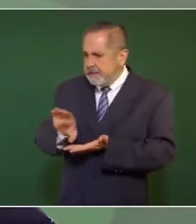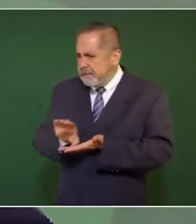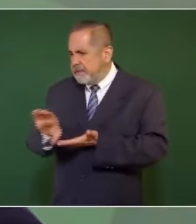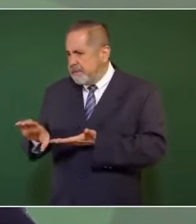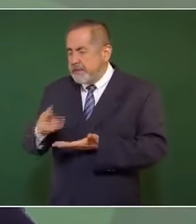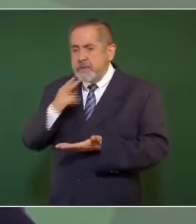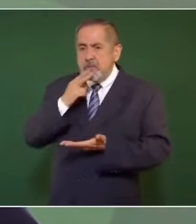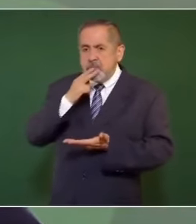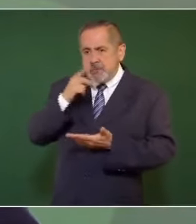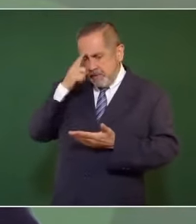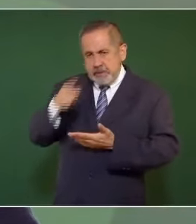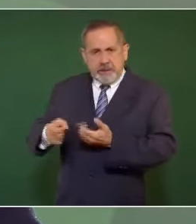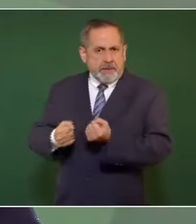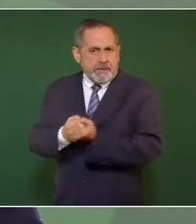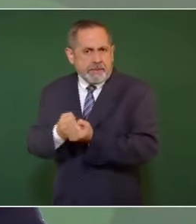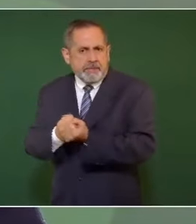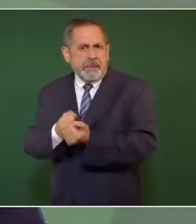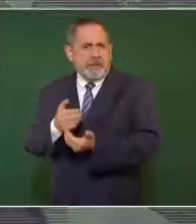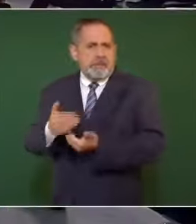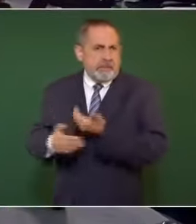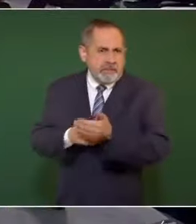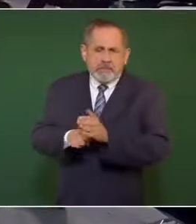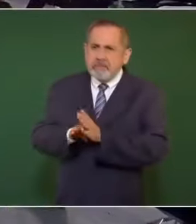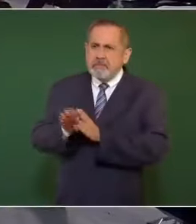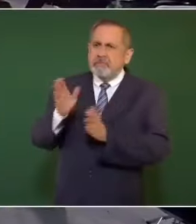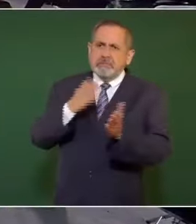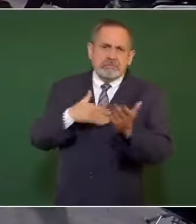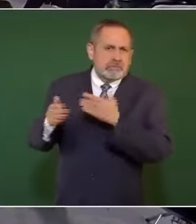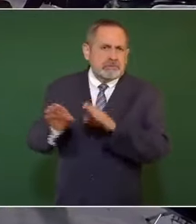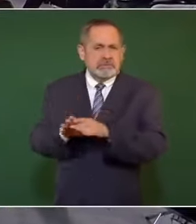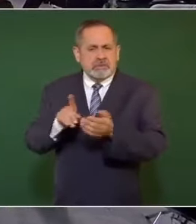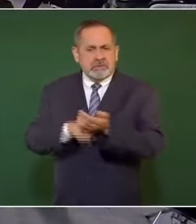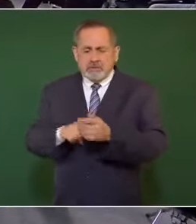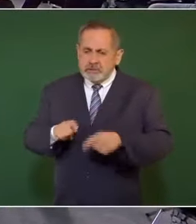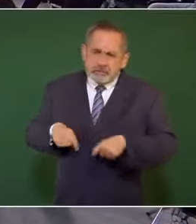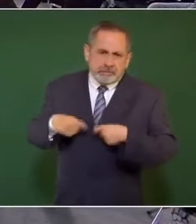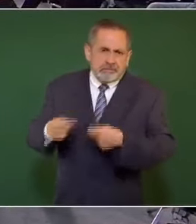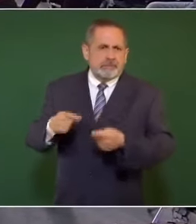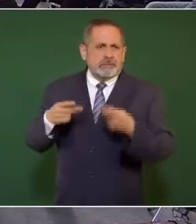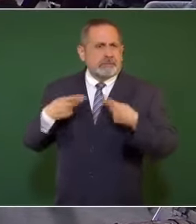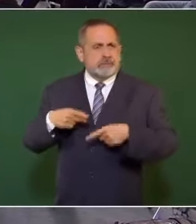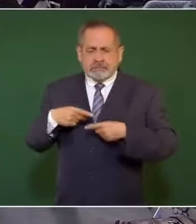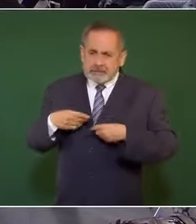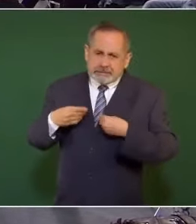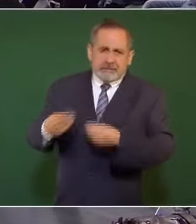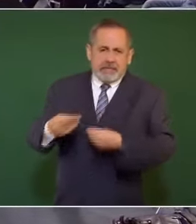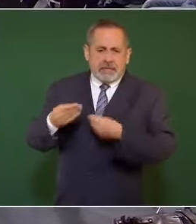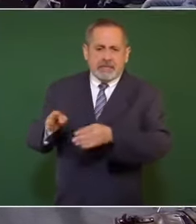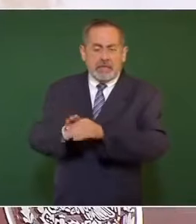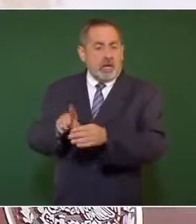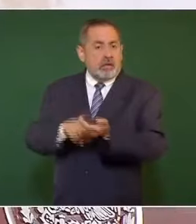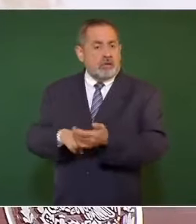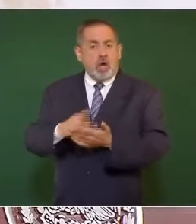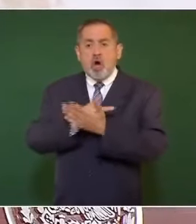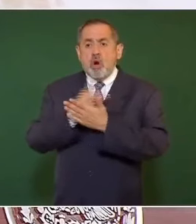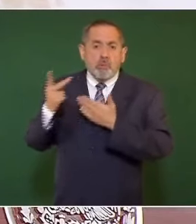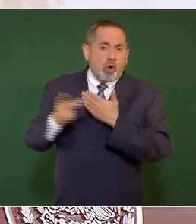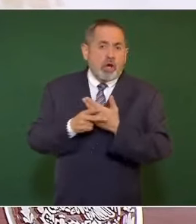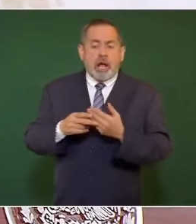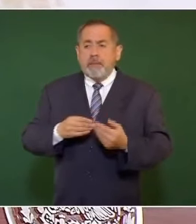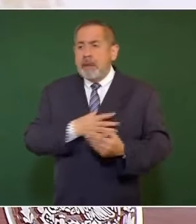para financiar el desarrollo, se le entregan a la gente en programas de